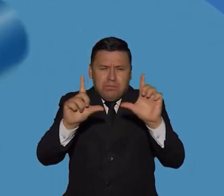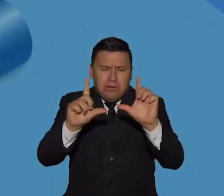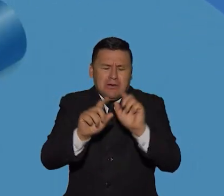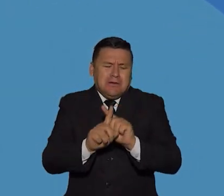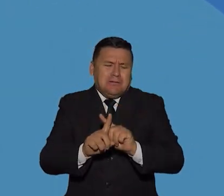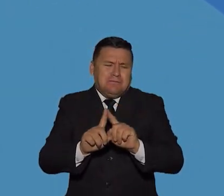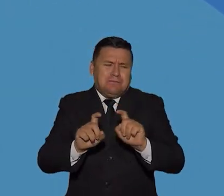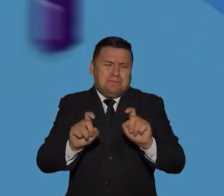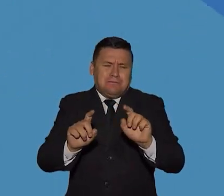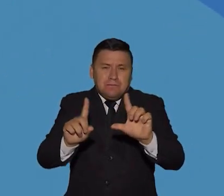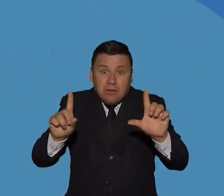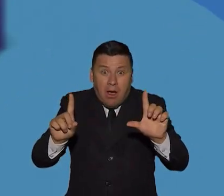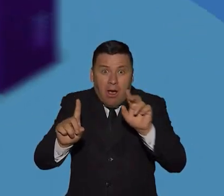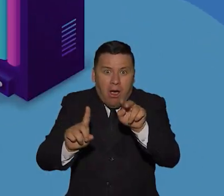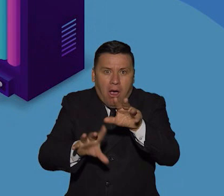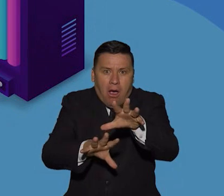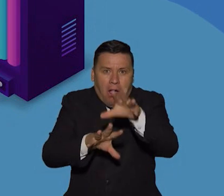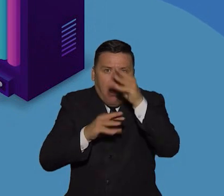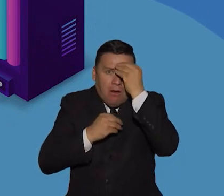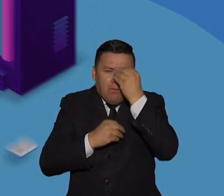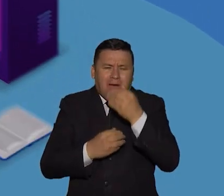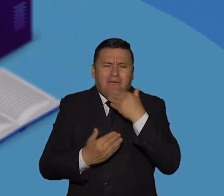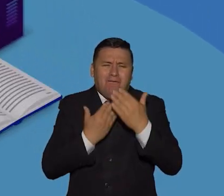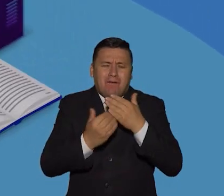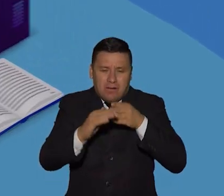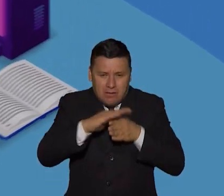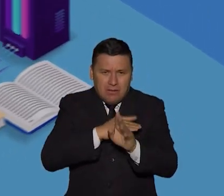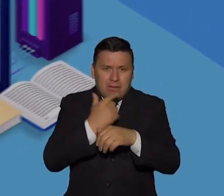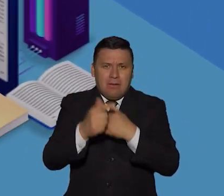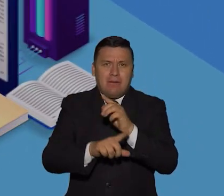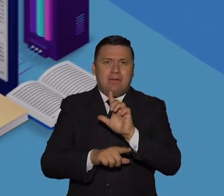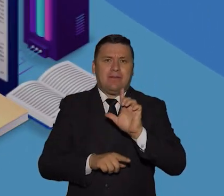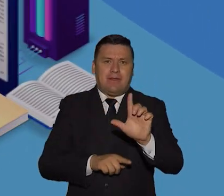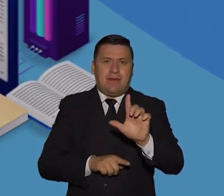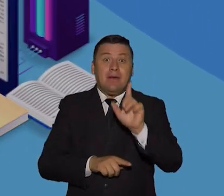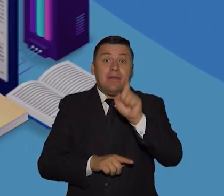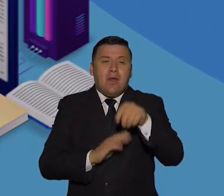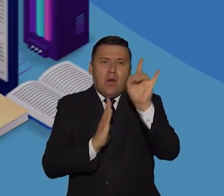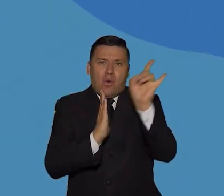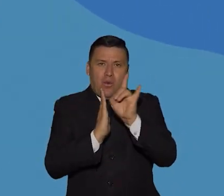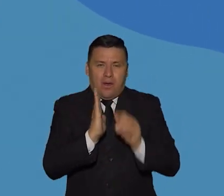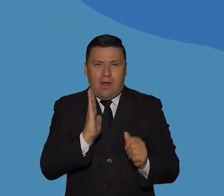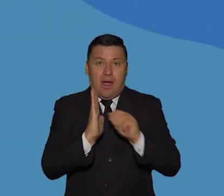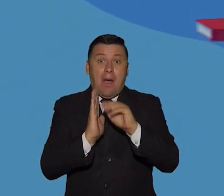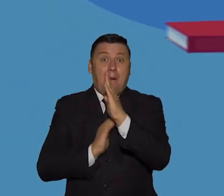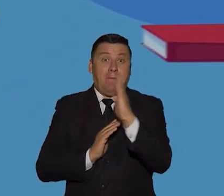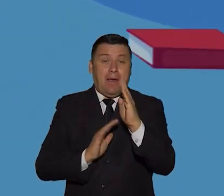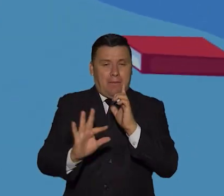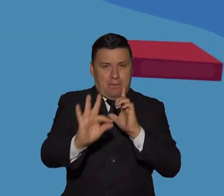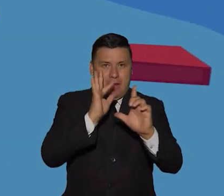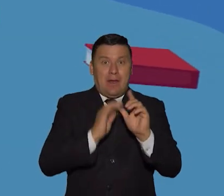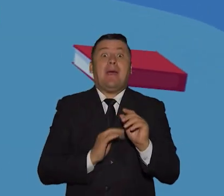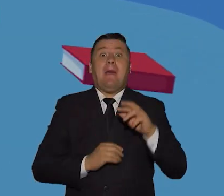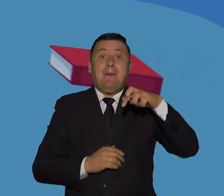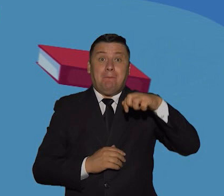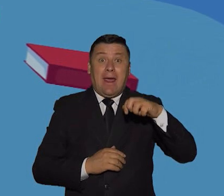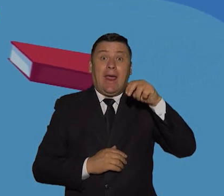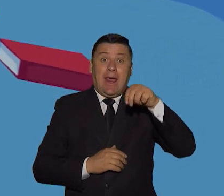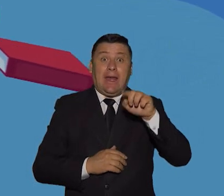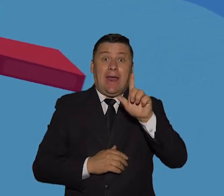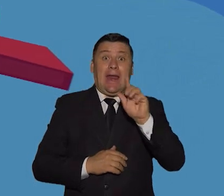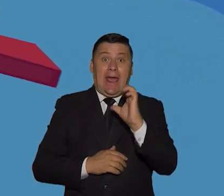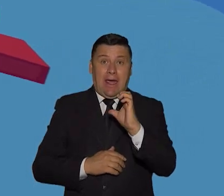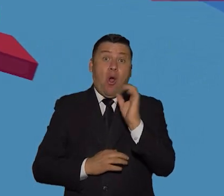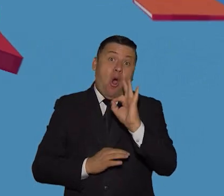sus familias encontrarán infinitas posibilidades para el aprendizaje a un clic de distancia. Para acceder solo debe descargar la